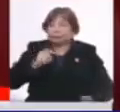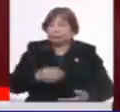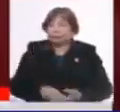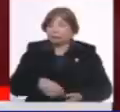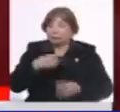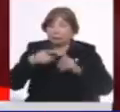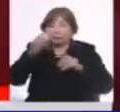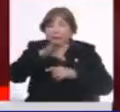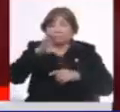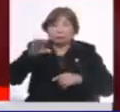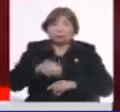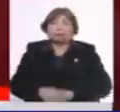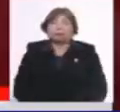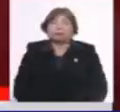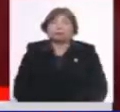en otras ciudades.